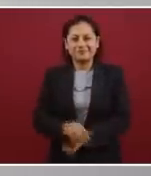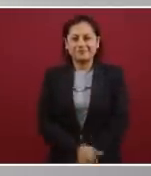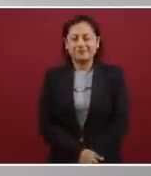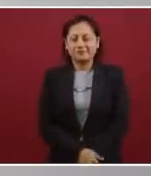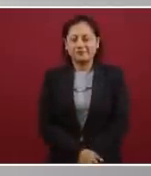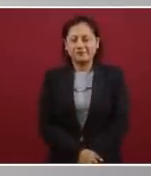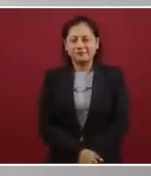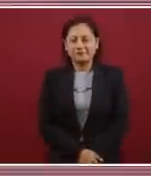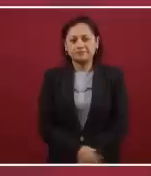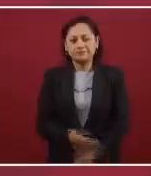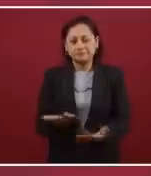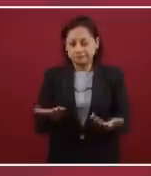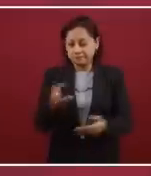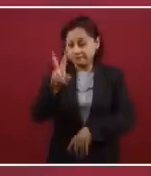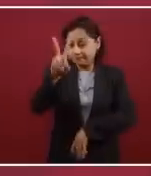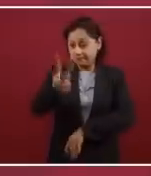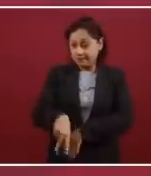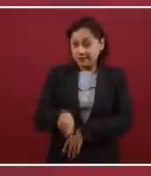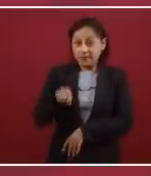un gran historiador,